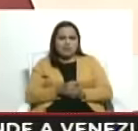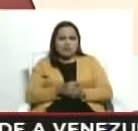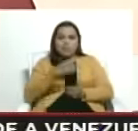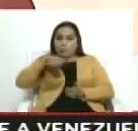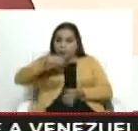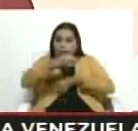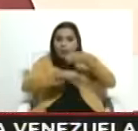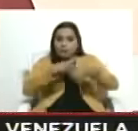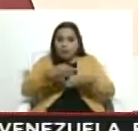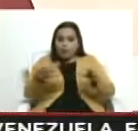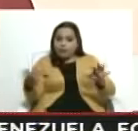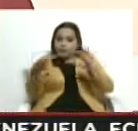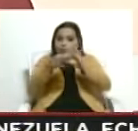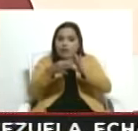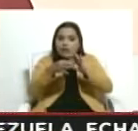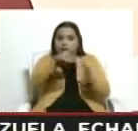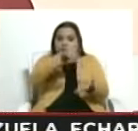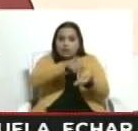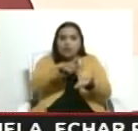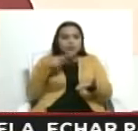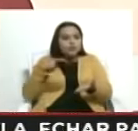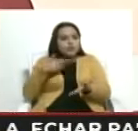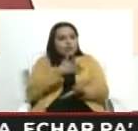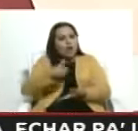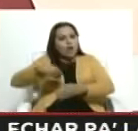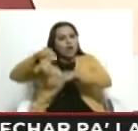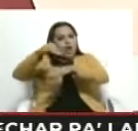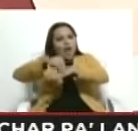unitaria. Y yo quiero alertar a los venezolanos,